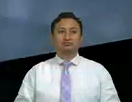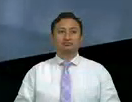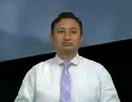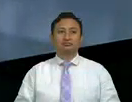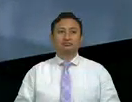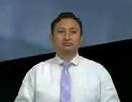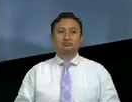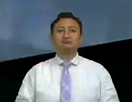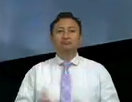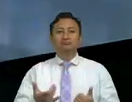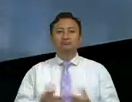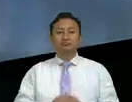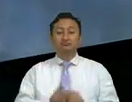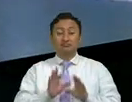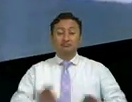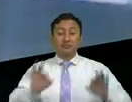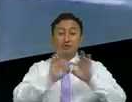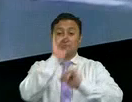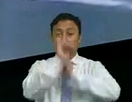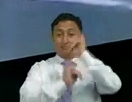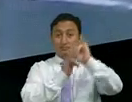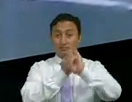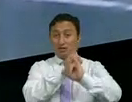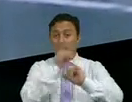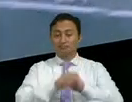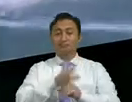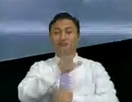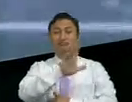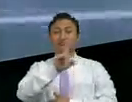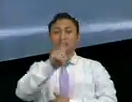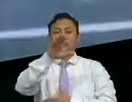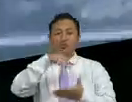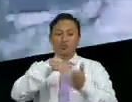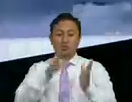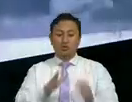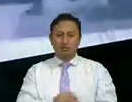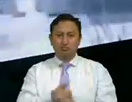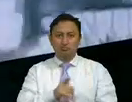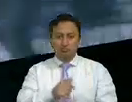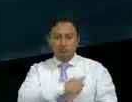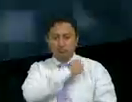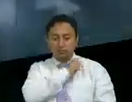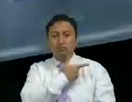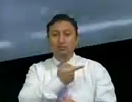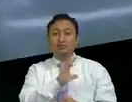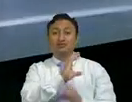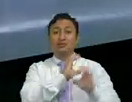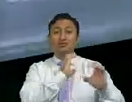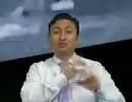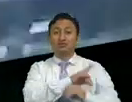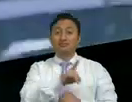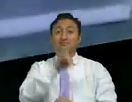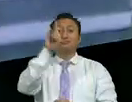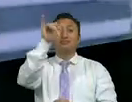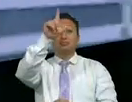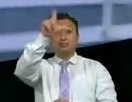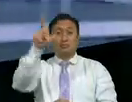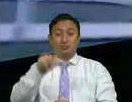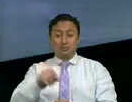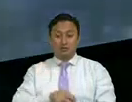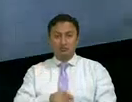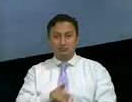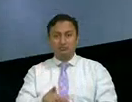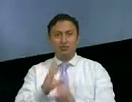en lo más destacado del acontecer internacional 51 estudiantes fueron secuestrados en un autobús en italia el vehículo fue